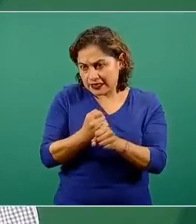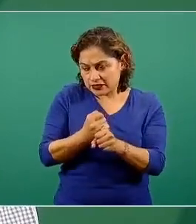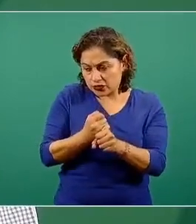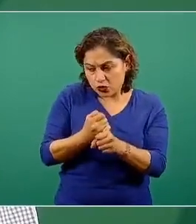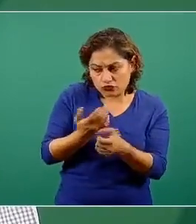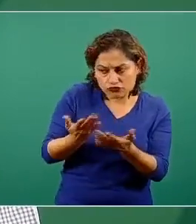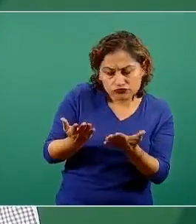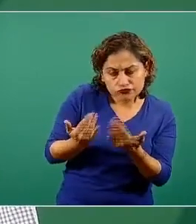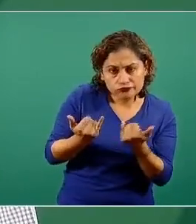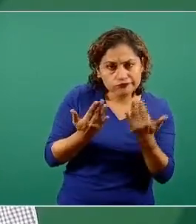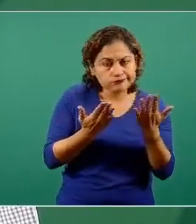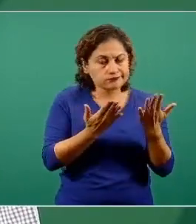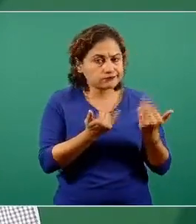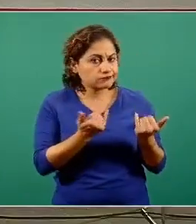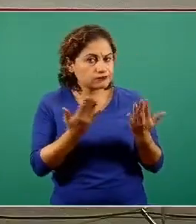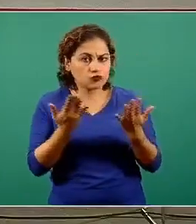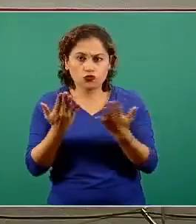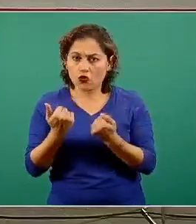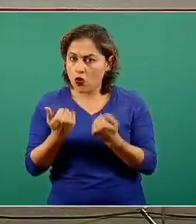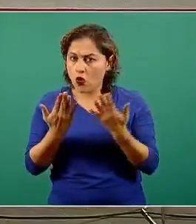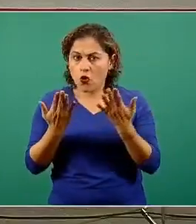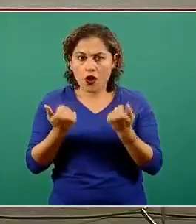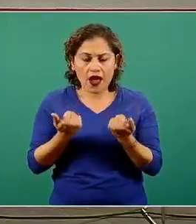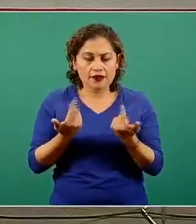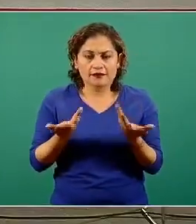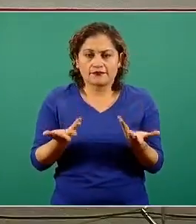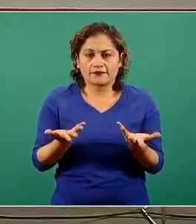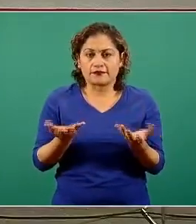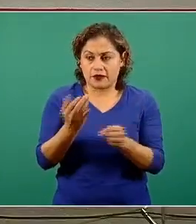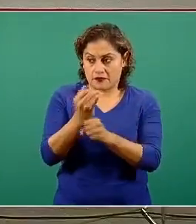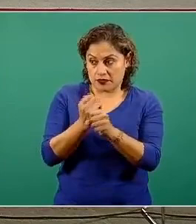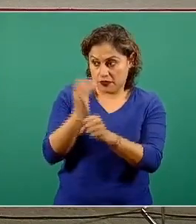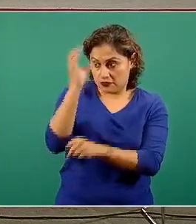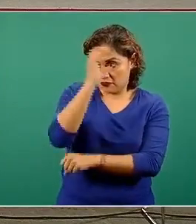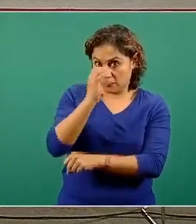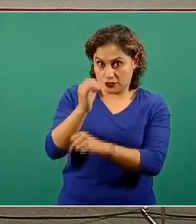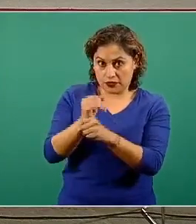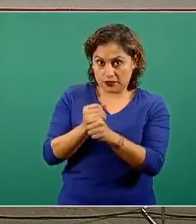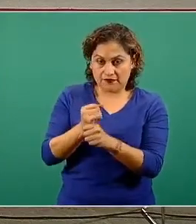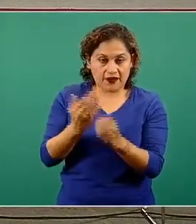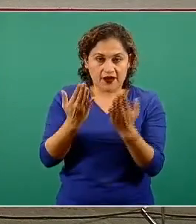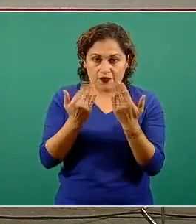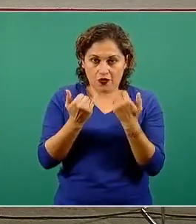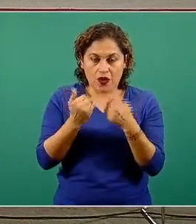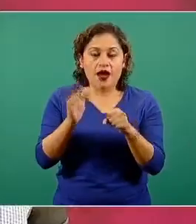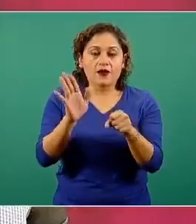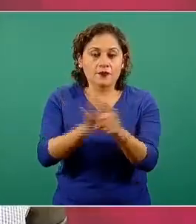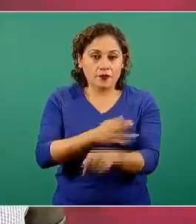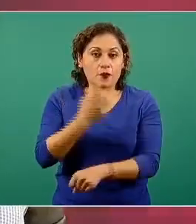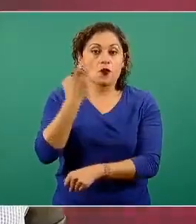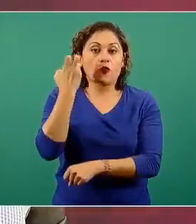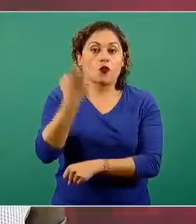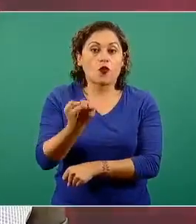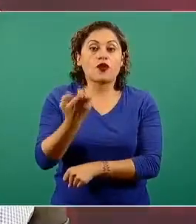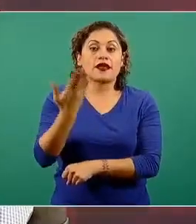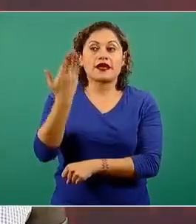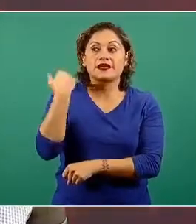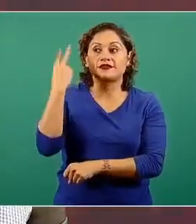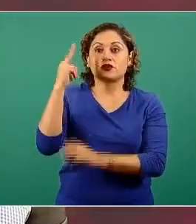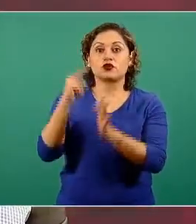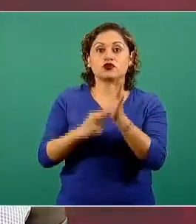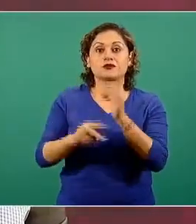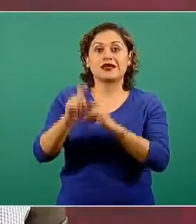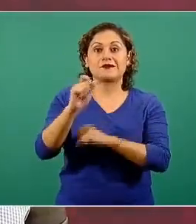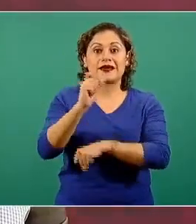Hasta este momento no hay ninguna evidencia científica y es por eso que también ya desde mediados del año pasado, la misma